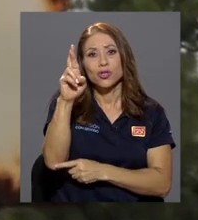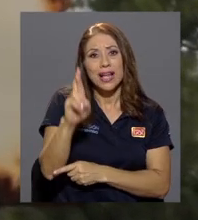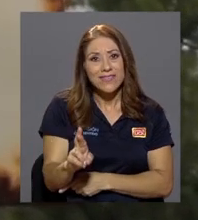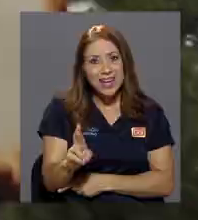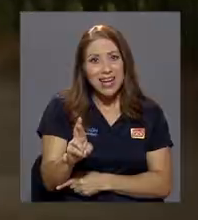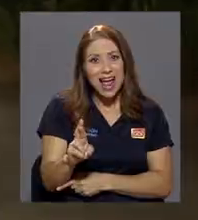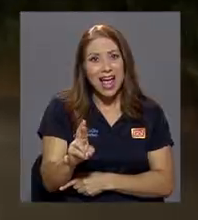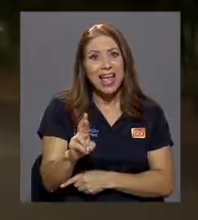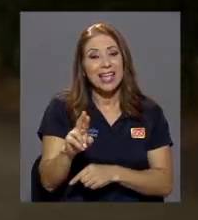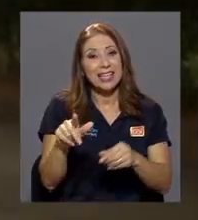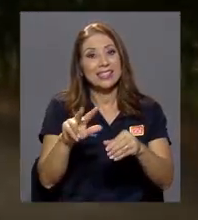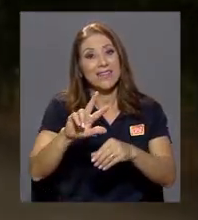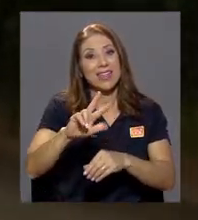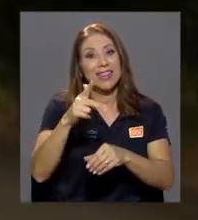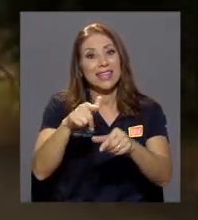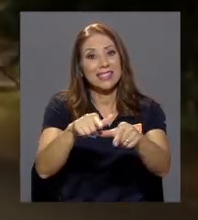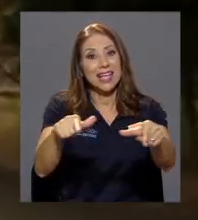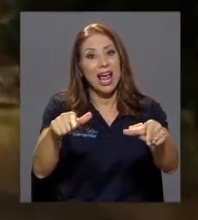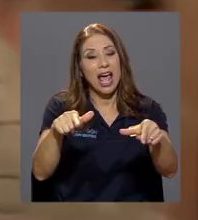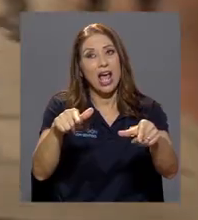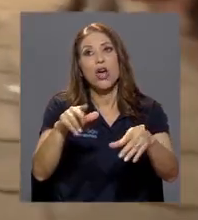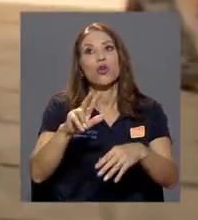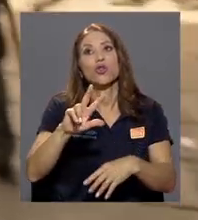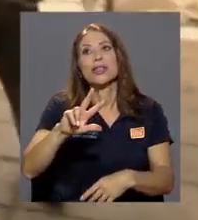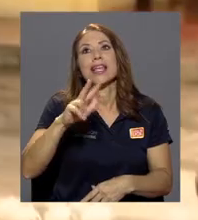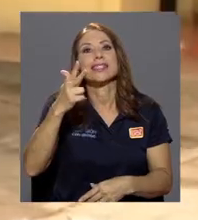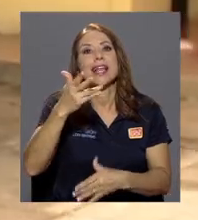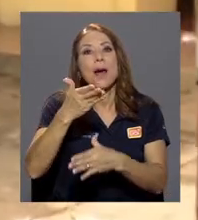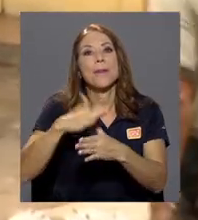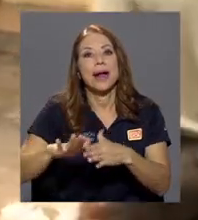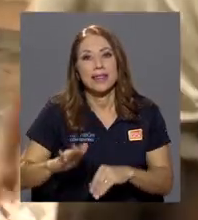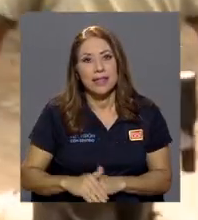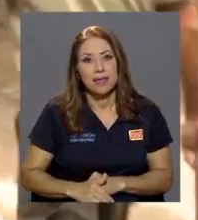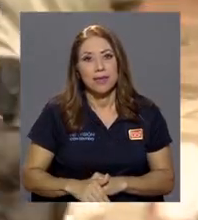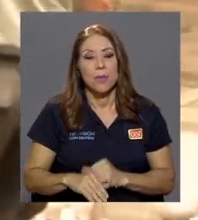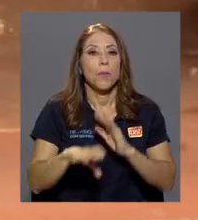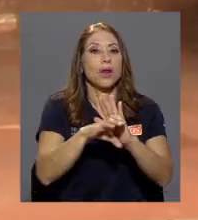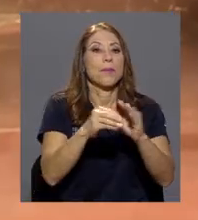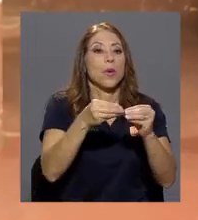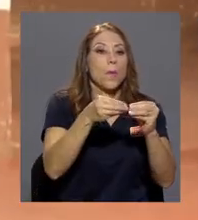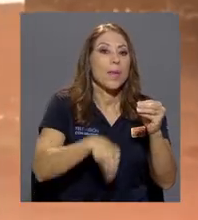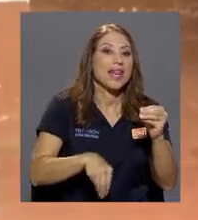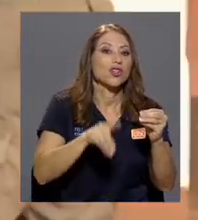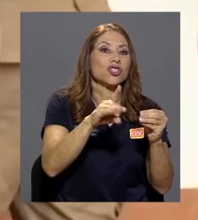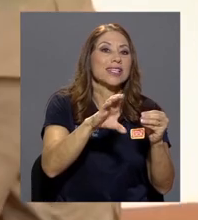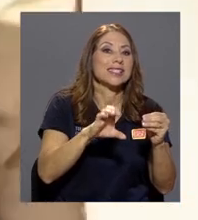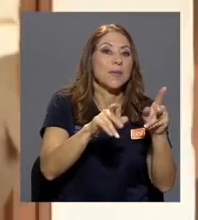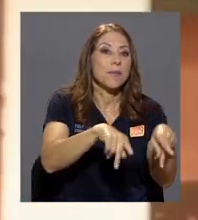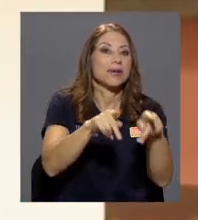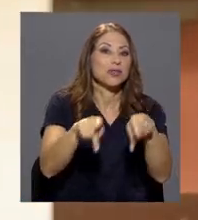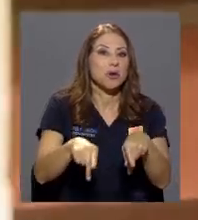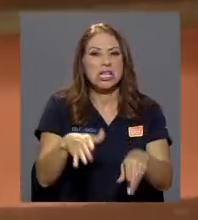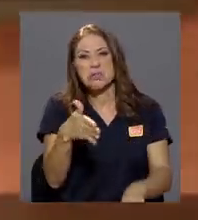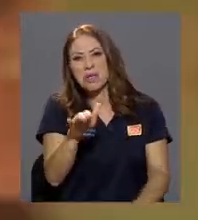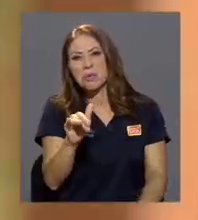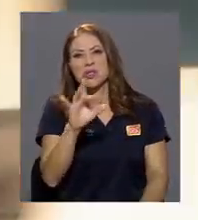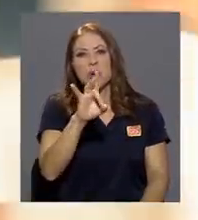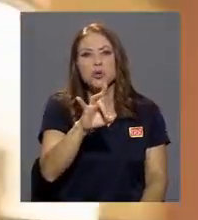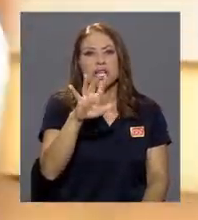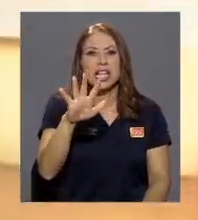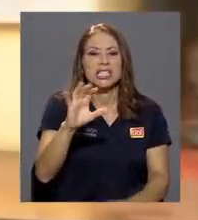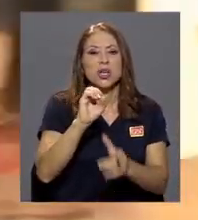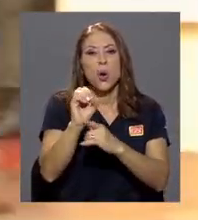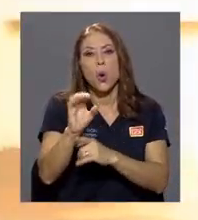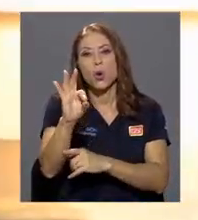una tercera parte de esto es una tercera parte tenía menos de 100 presos por cada 100.000 habitantes tenía 85 90